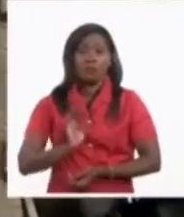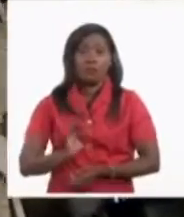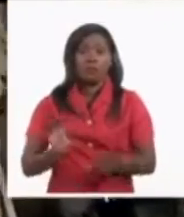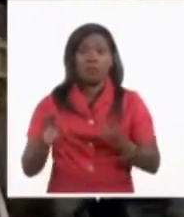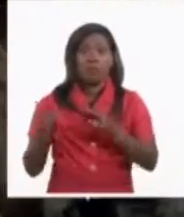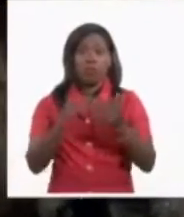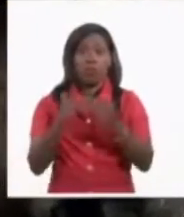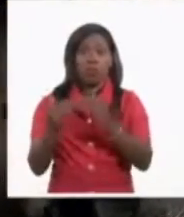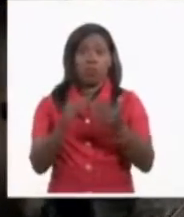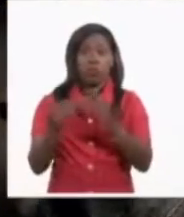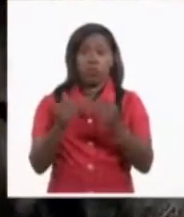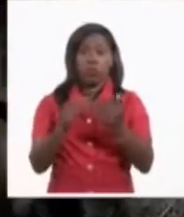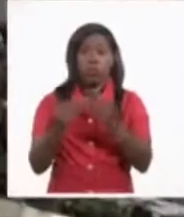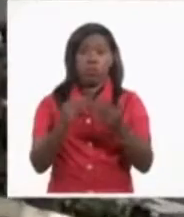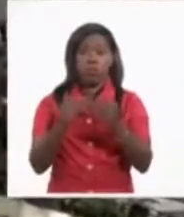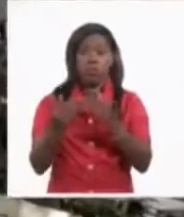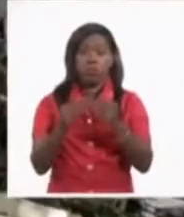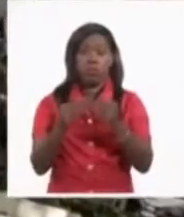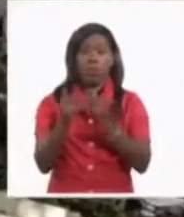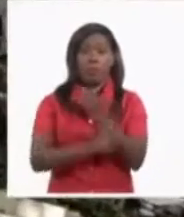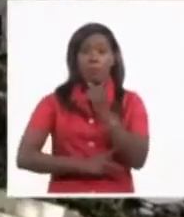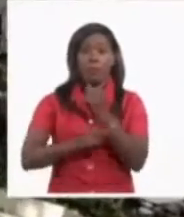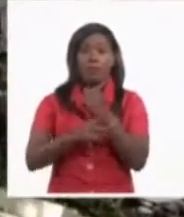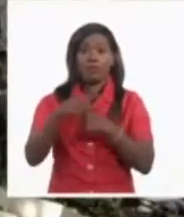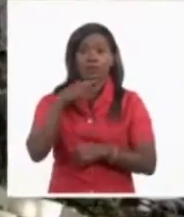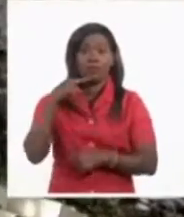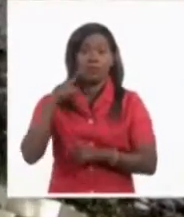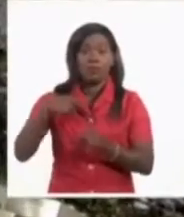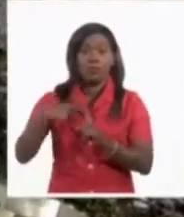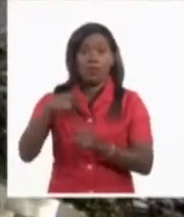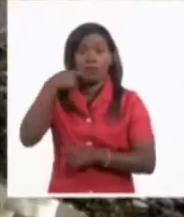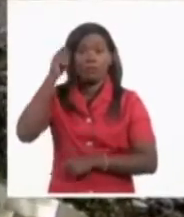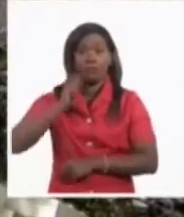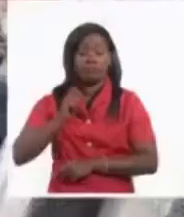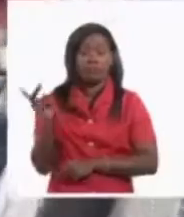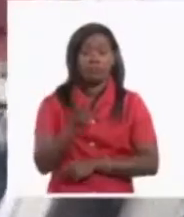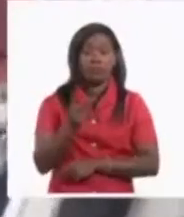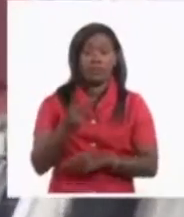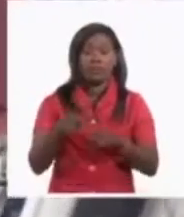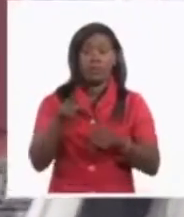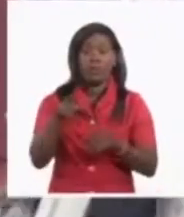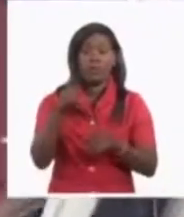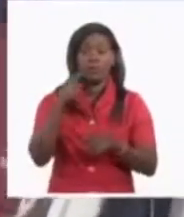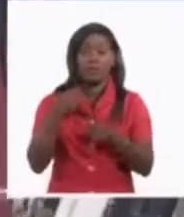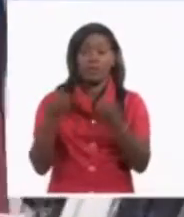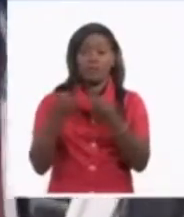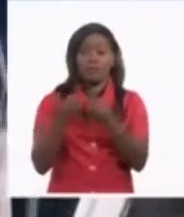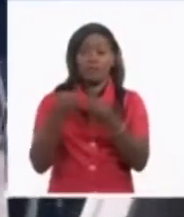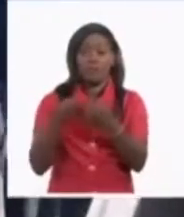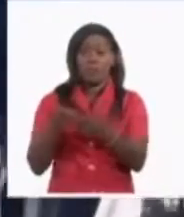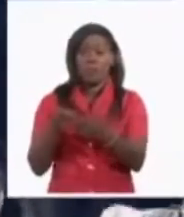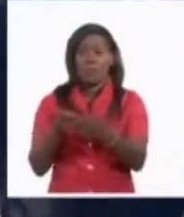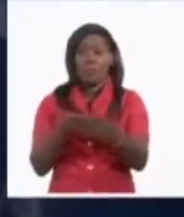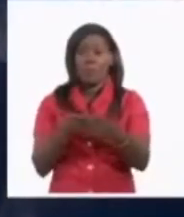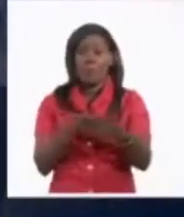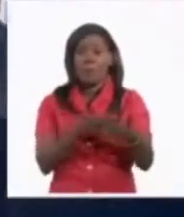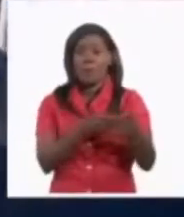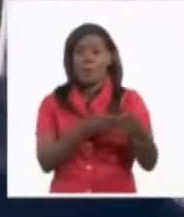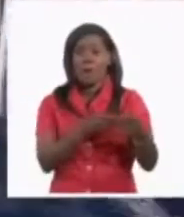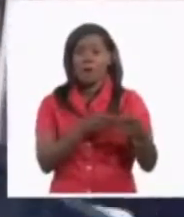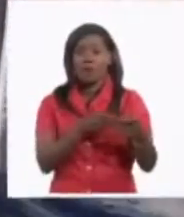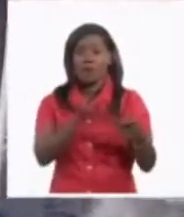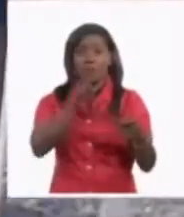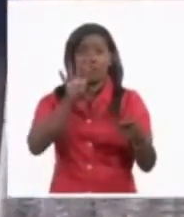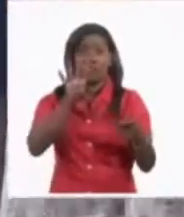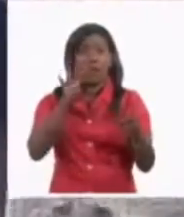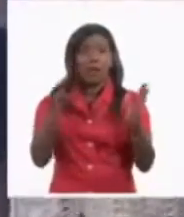ultranacionalista ucraniano y la región del Donbass, los enfrentamientos han cobrado la vida de más de 14.000 personas en la región. Los